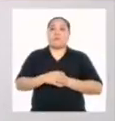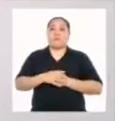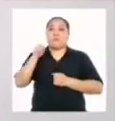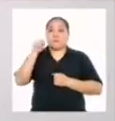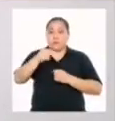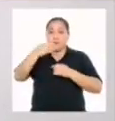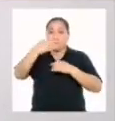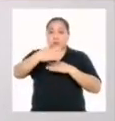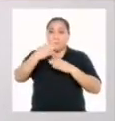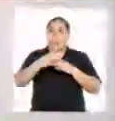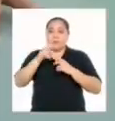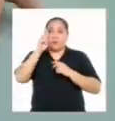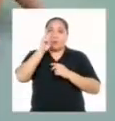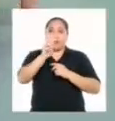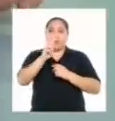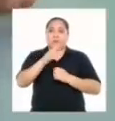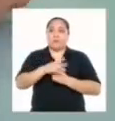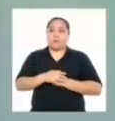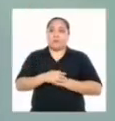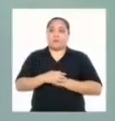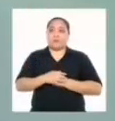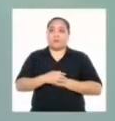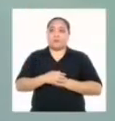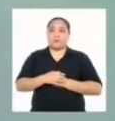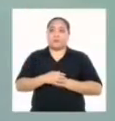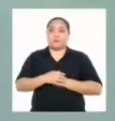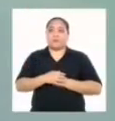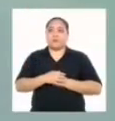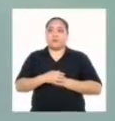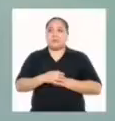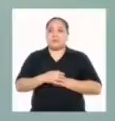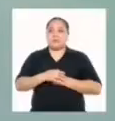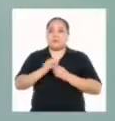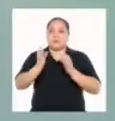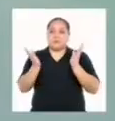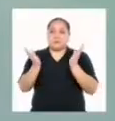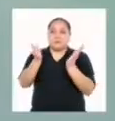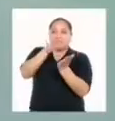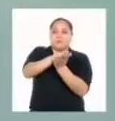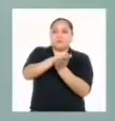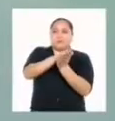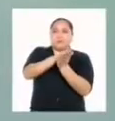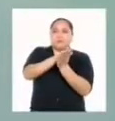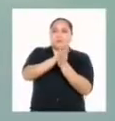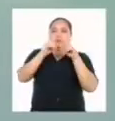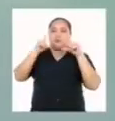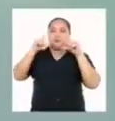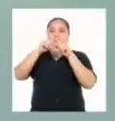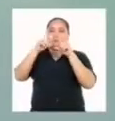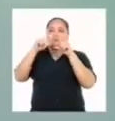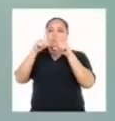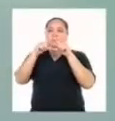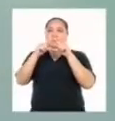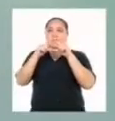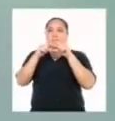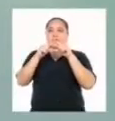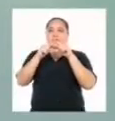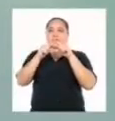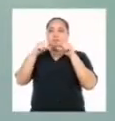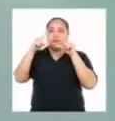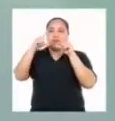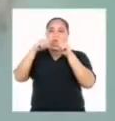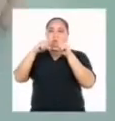es doblar ese cuadrado en dos, justamente por la abertura, para que te quede una forma de